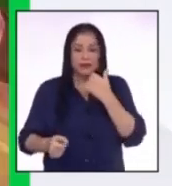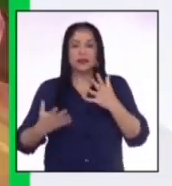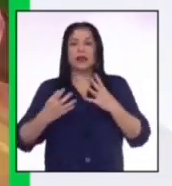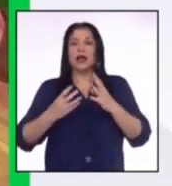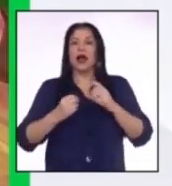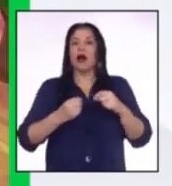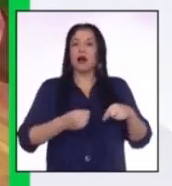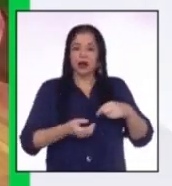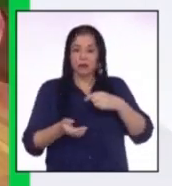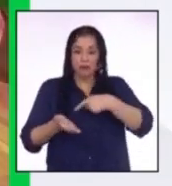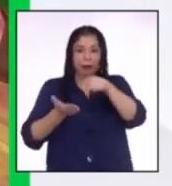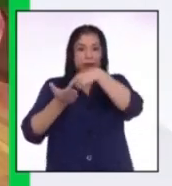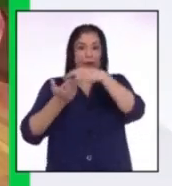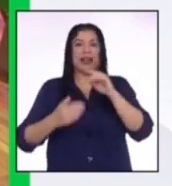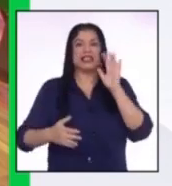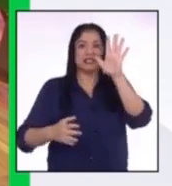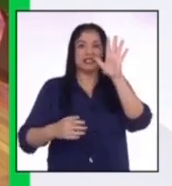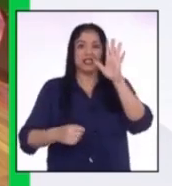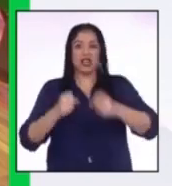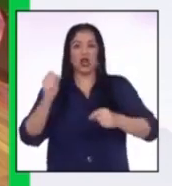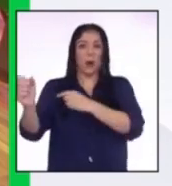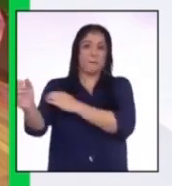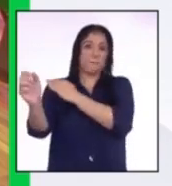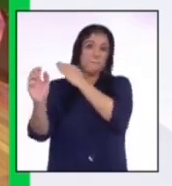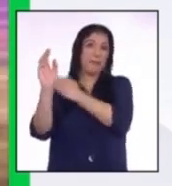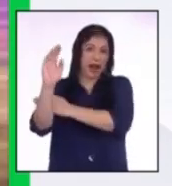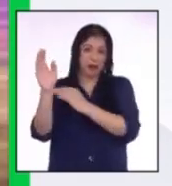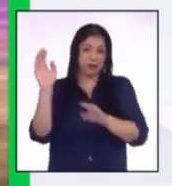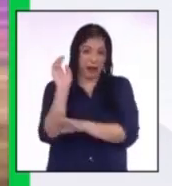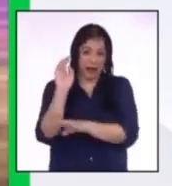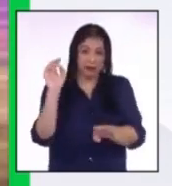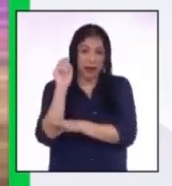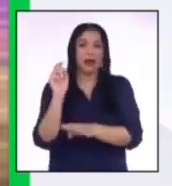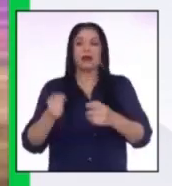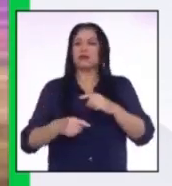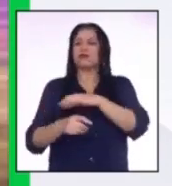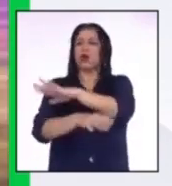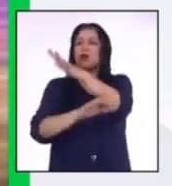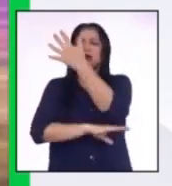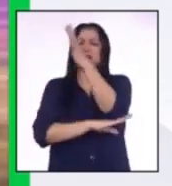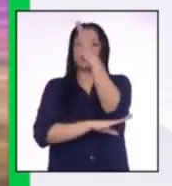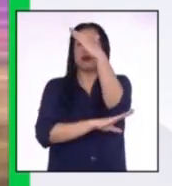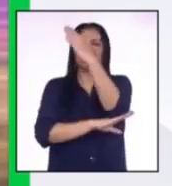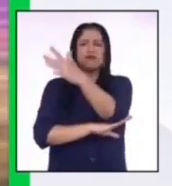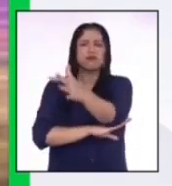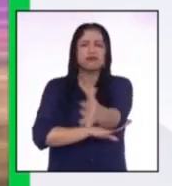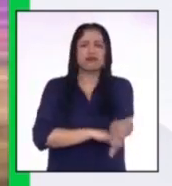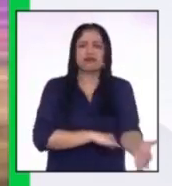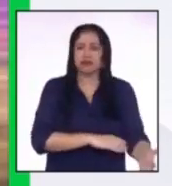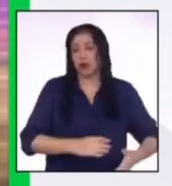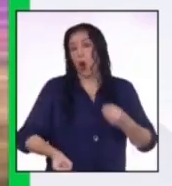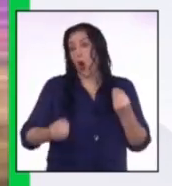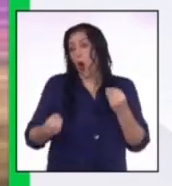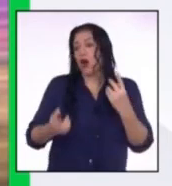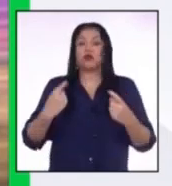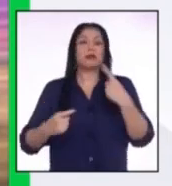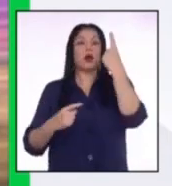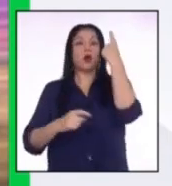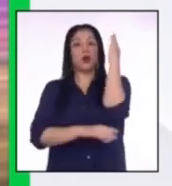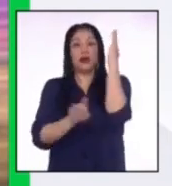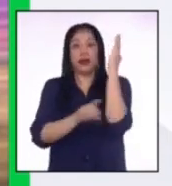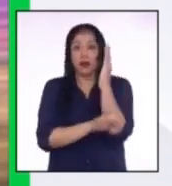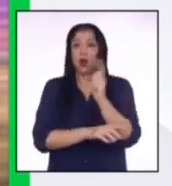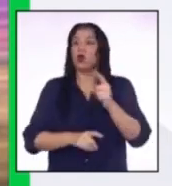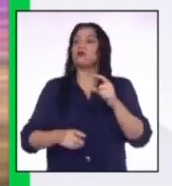leñadores y un reforestadores en un minuto el bosque está todo en el suelo y al revés que está al 65 reforestadores y son un leñador en un